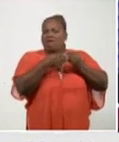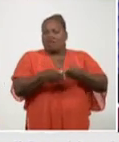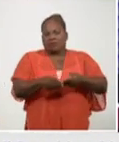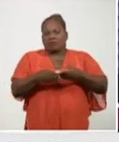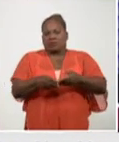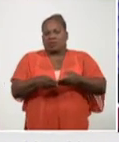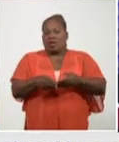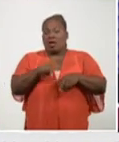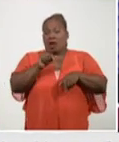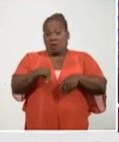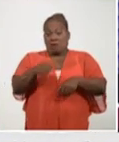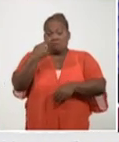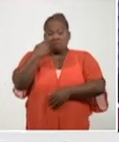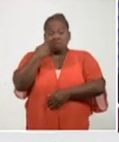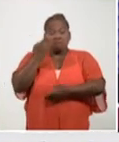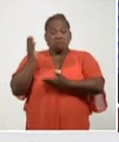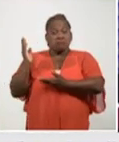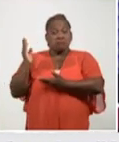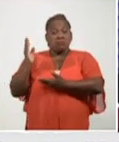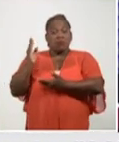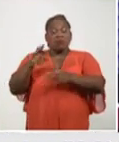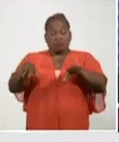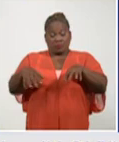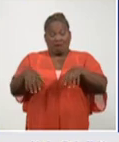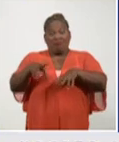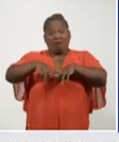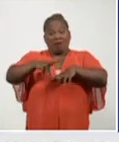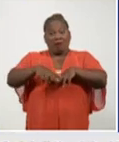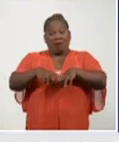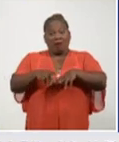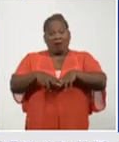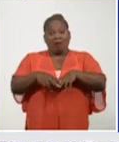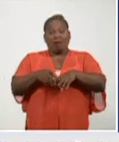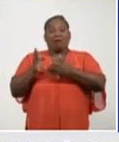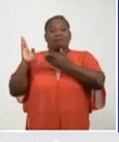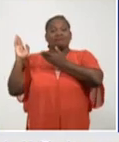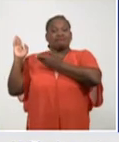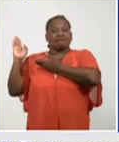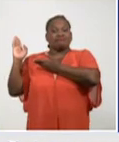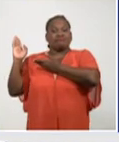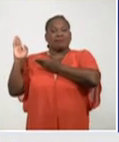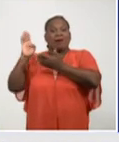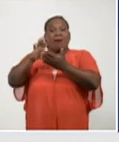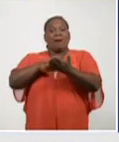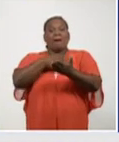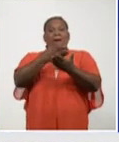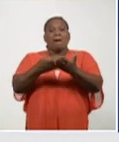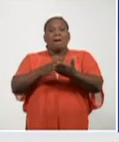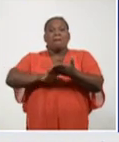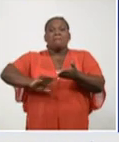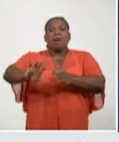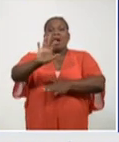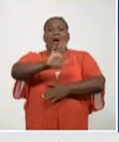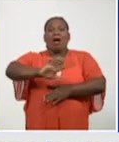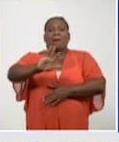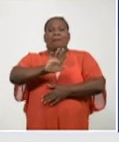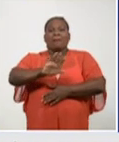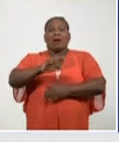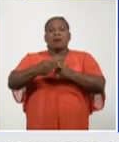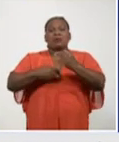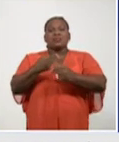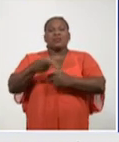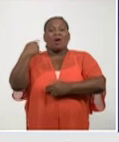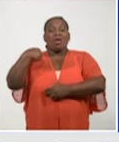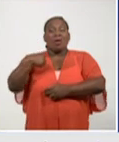ver la situación de La Habana, donde se puede ver en el mapa, con un grupo de mapas que hicieron anoche el